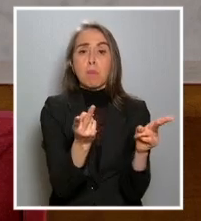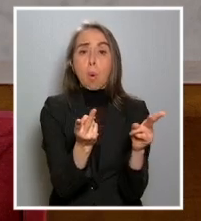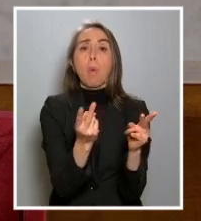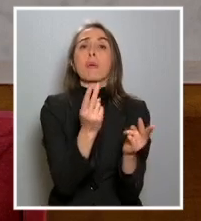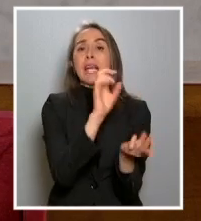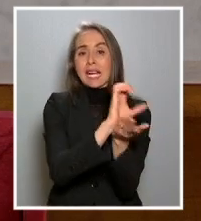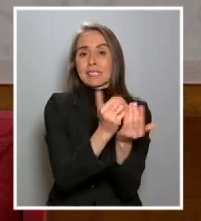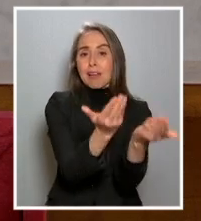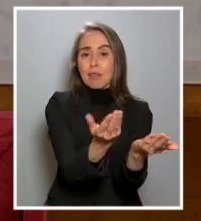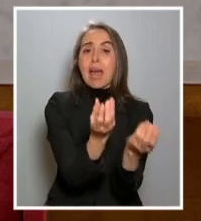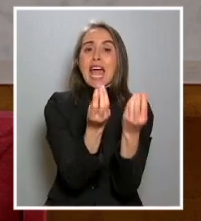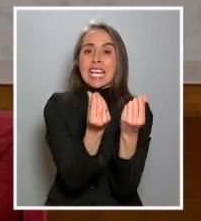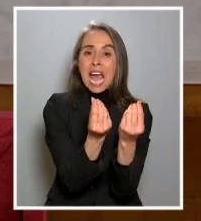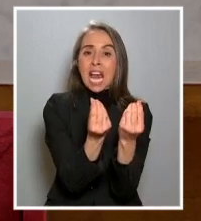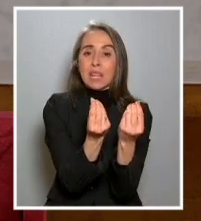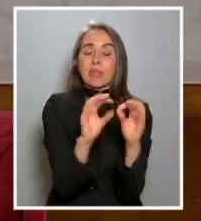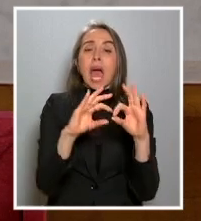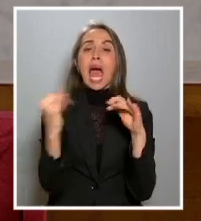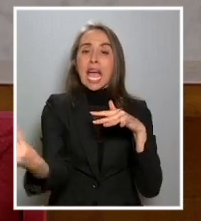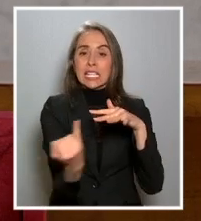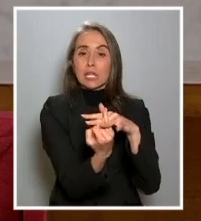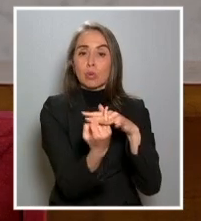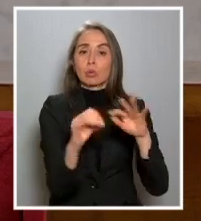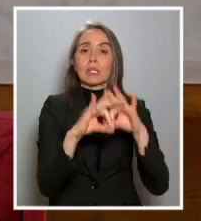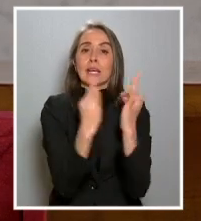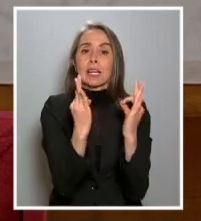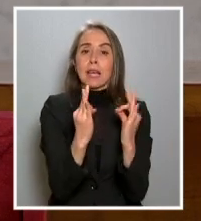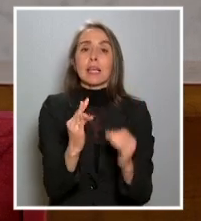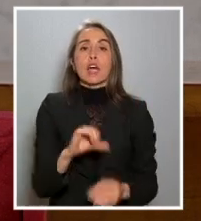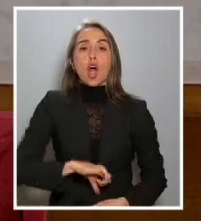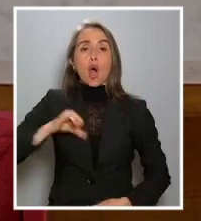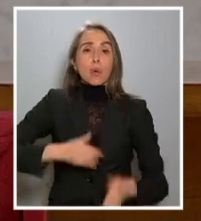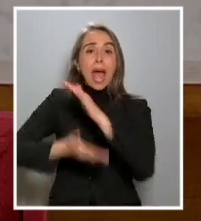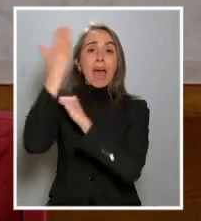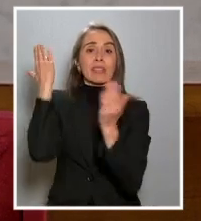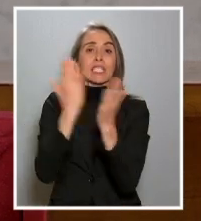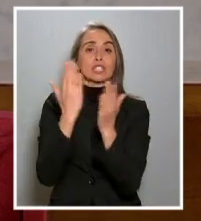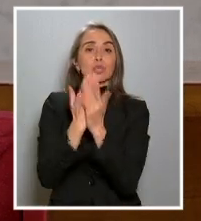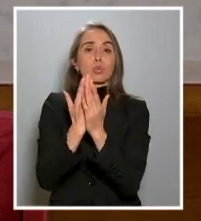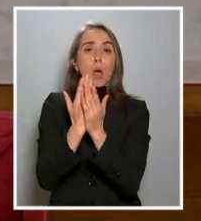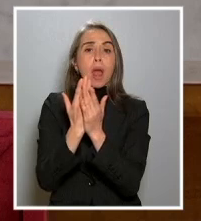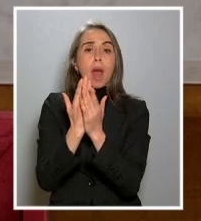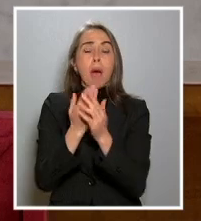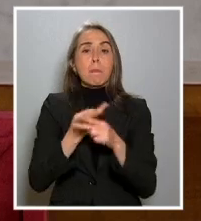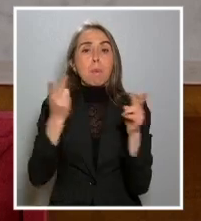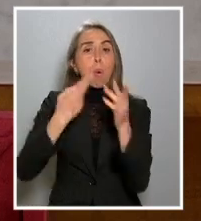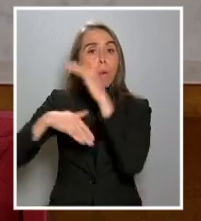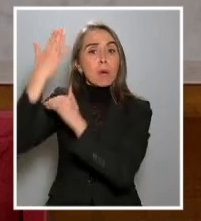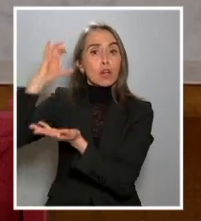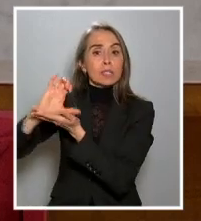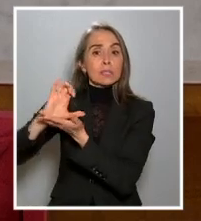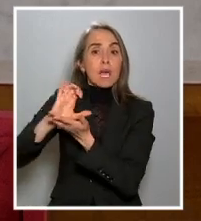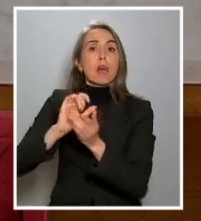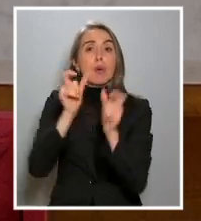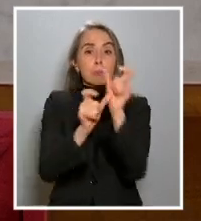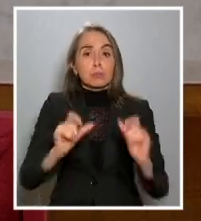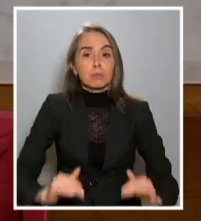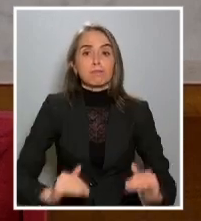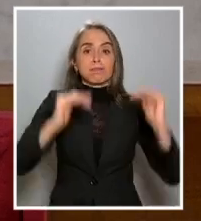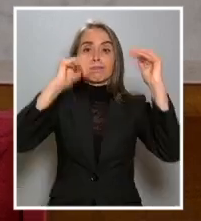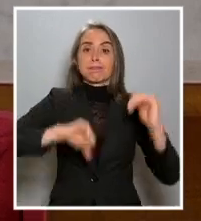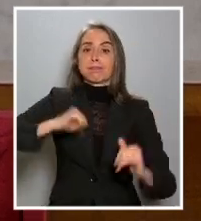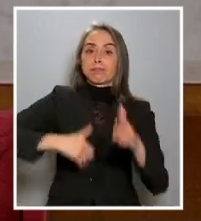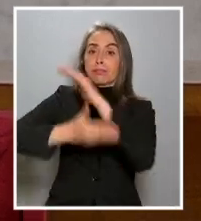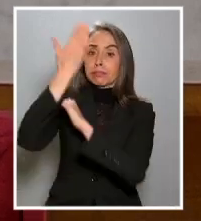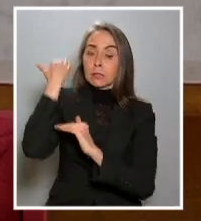e integral. El orgullo de la educación pública que forjó nuestro país. La ejecución de esta nueva ley significó la